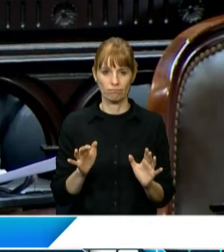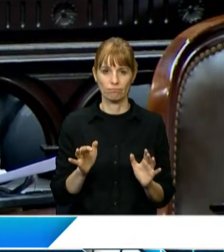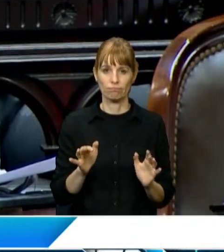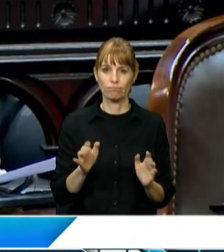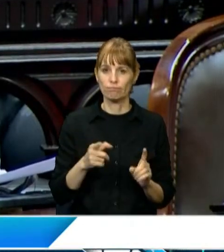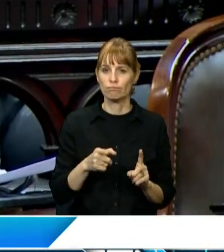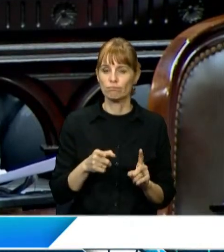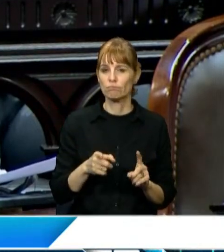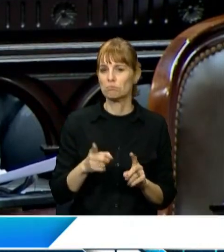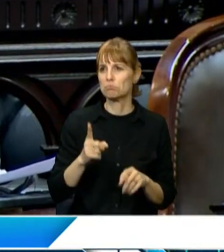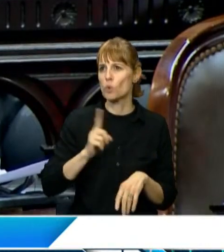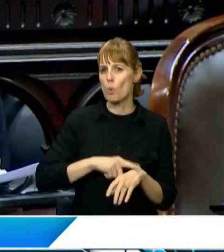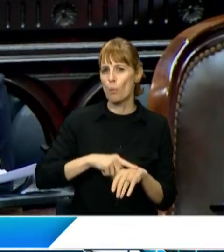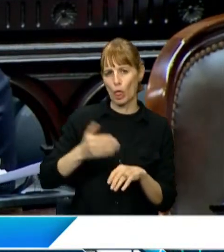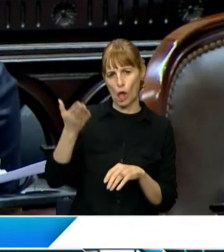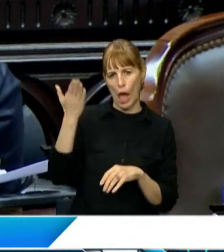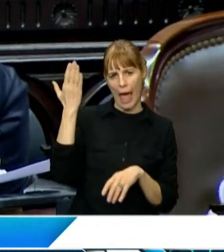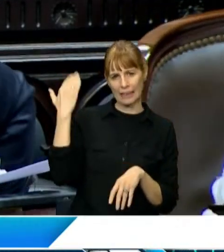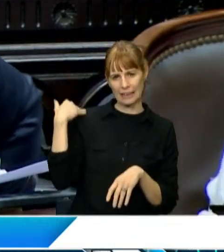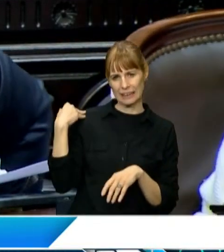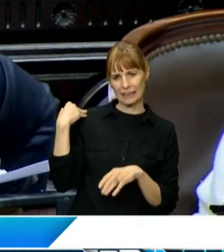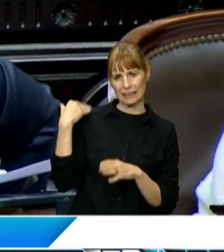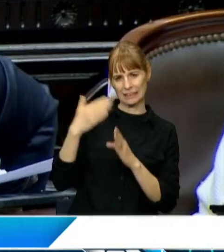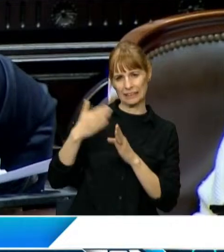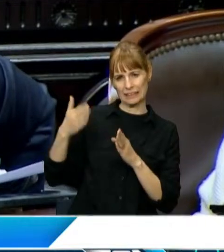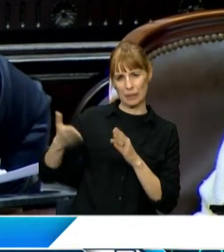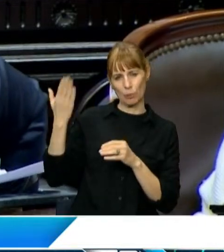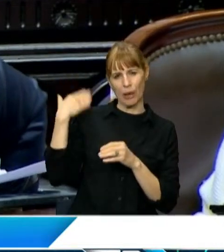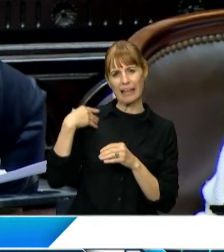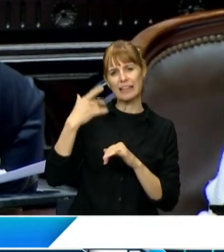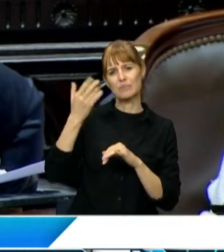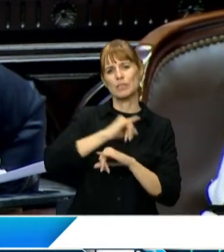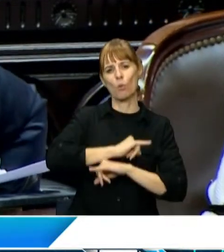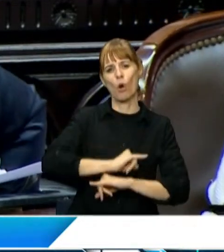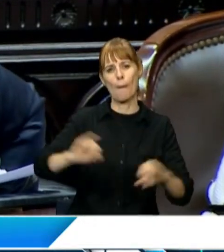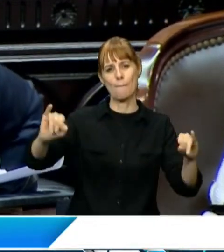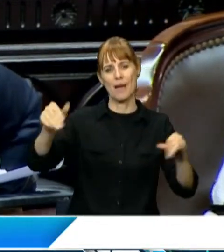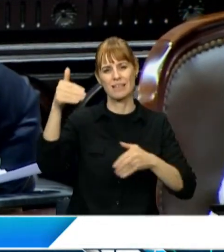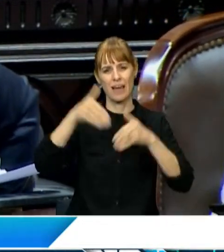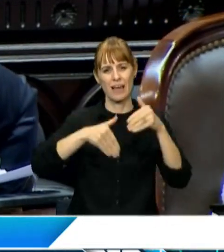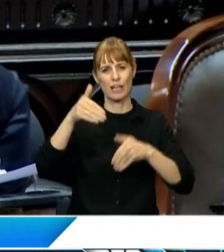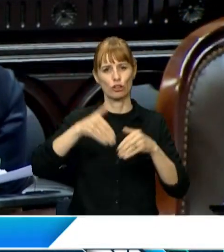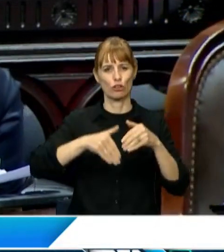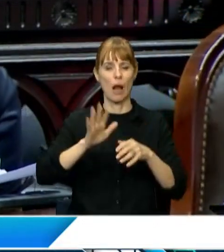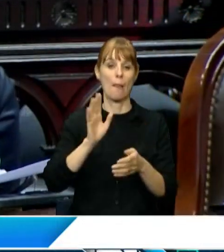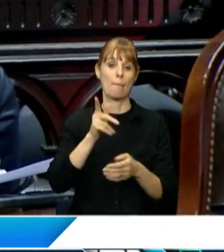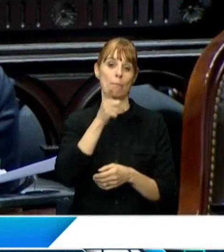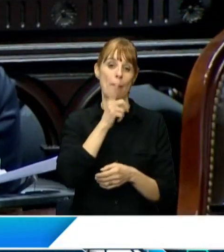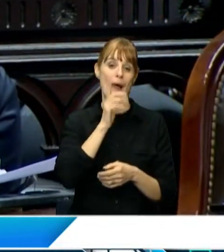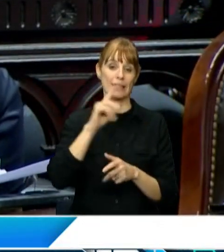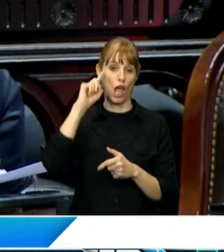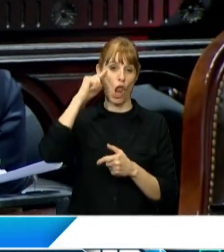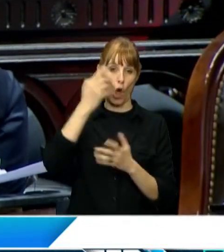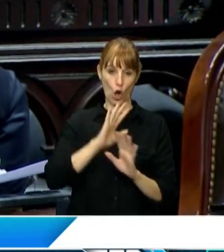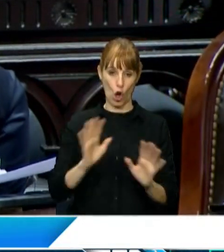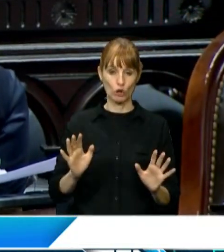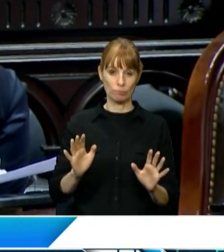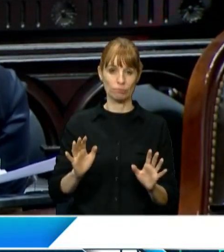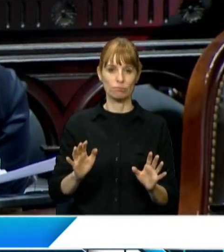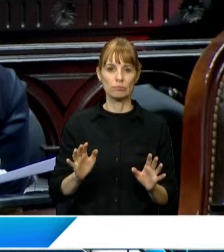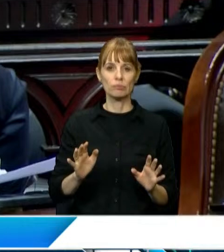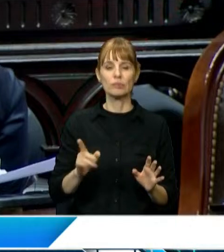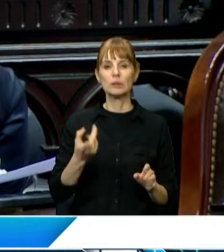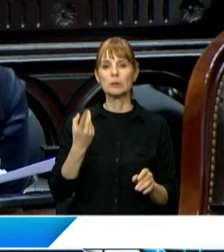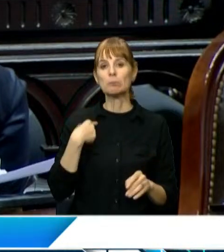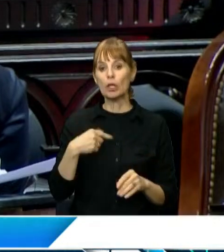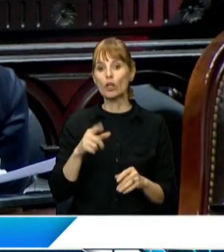en aquel momento nos decían que en plena campaña electoral lo que hacíamos era una locura, pero volvemos a confirmar por qué lo podemos acompañar mirando